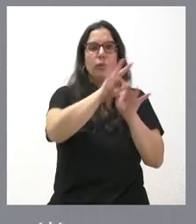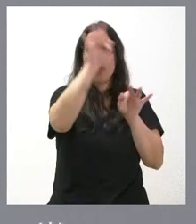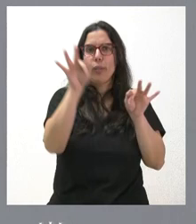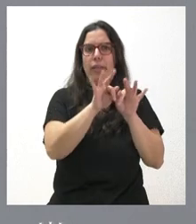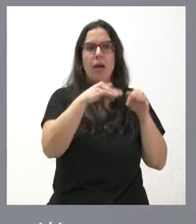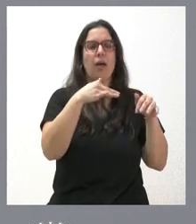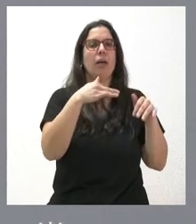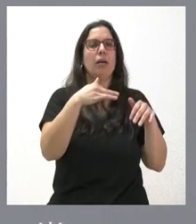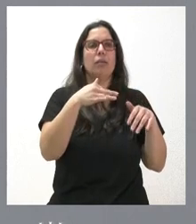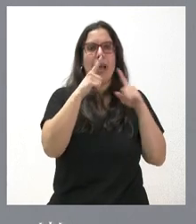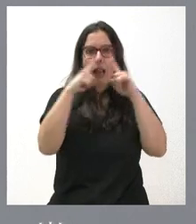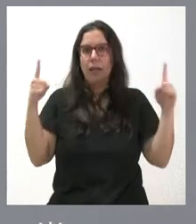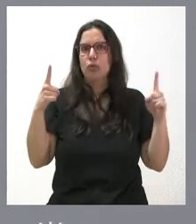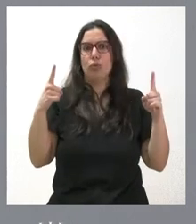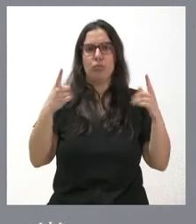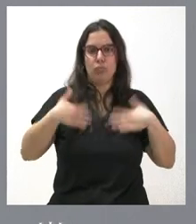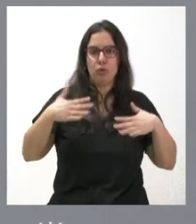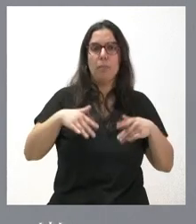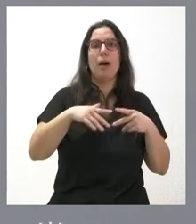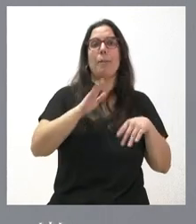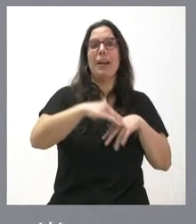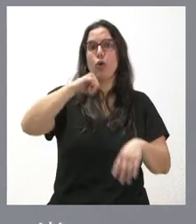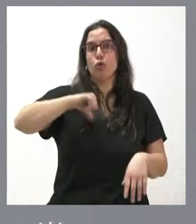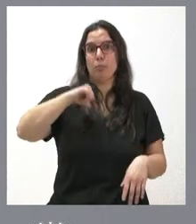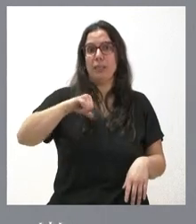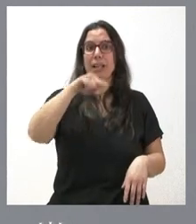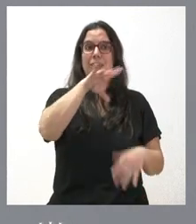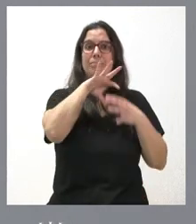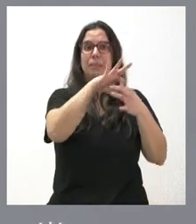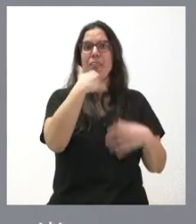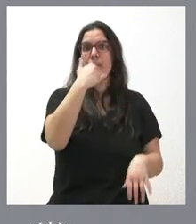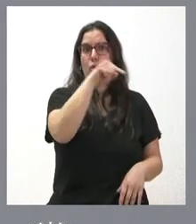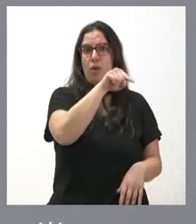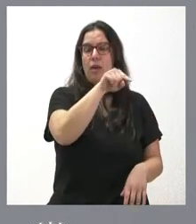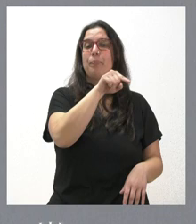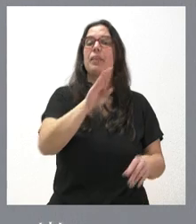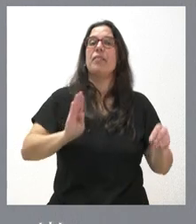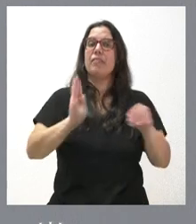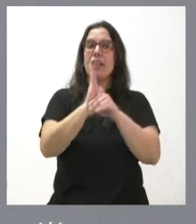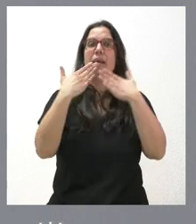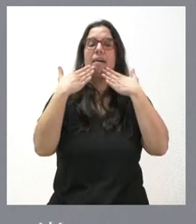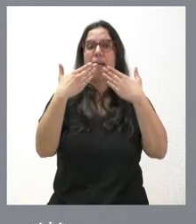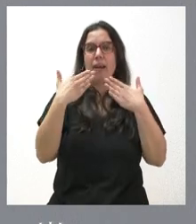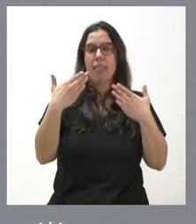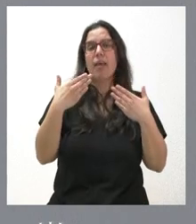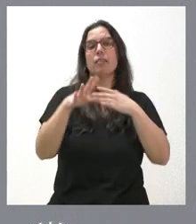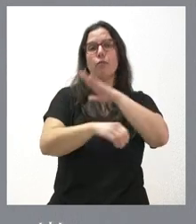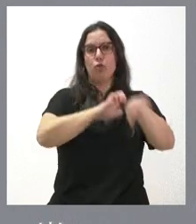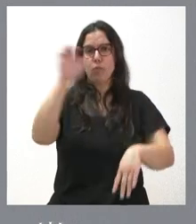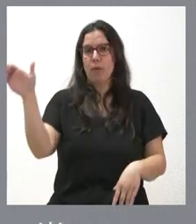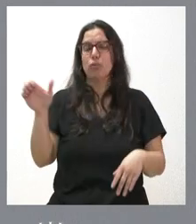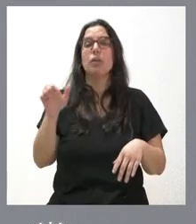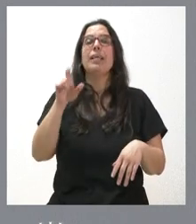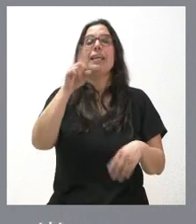365 días al año para los hospitales de este complejo en Zamora son financiados por los fondos racu Y en segundo lugar algo más de